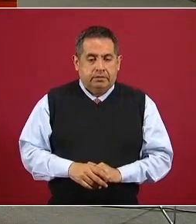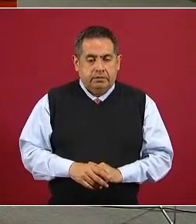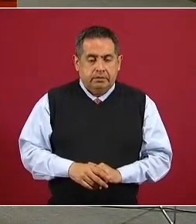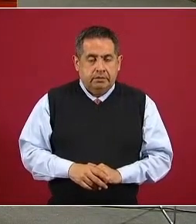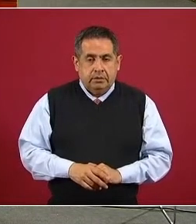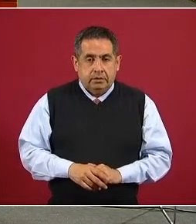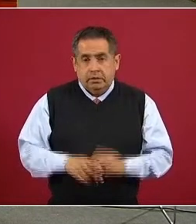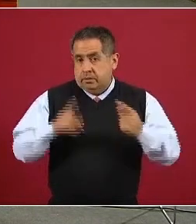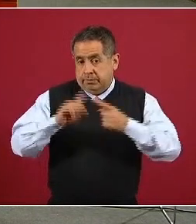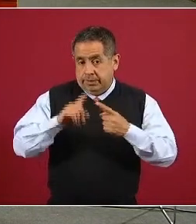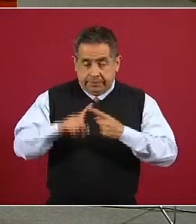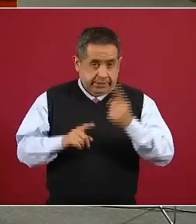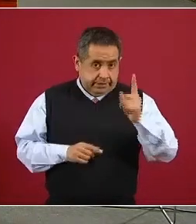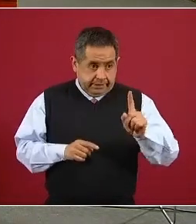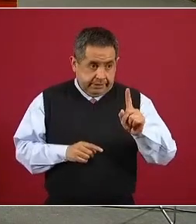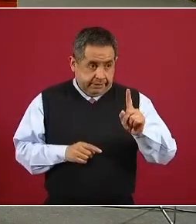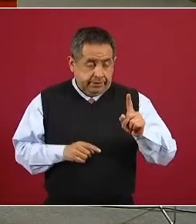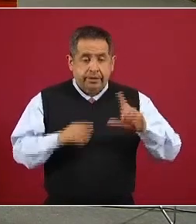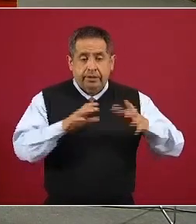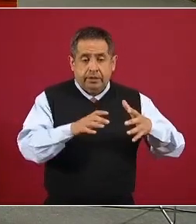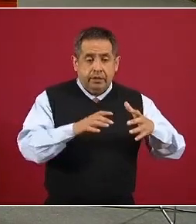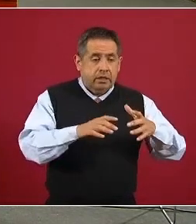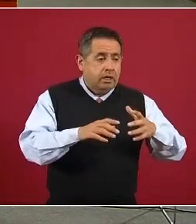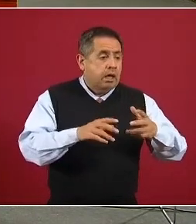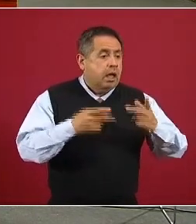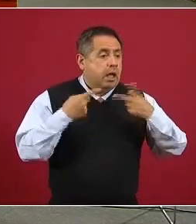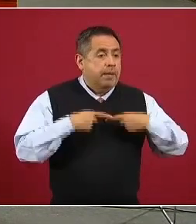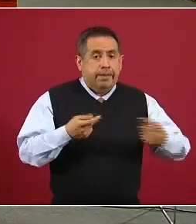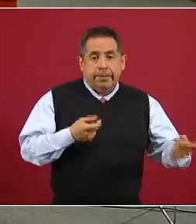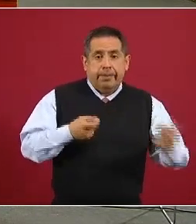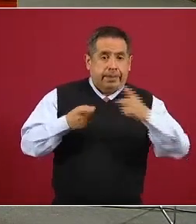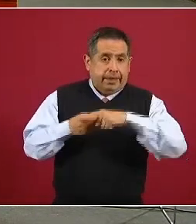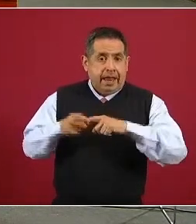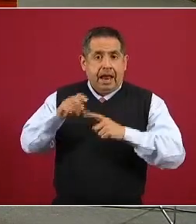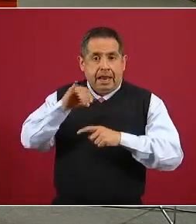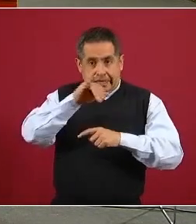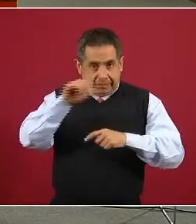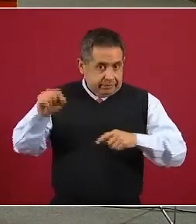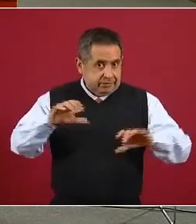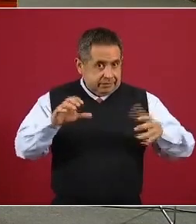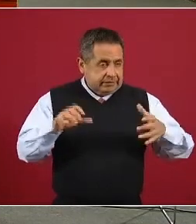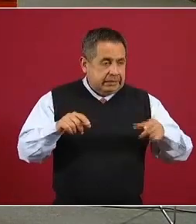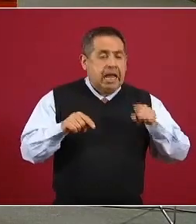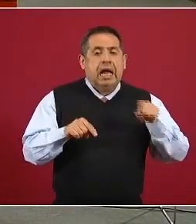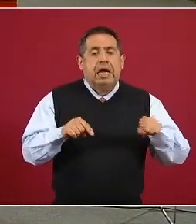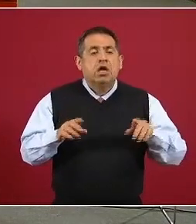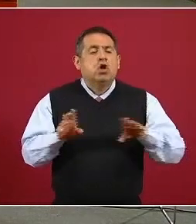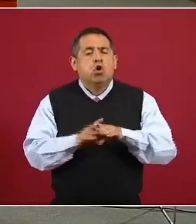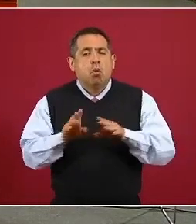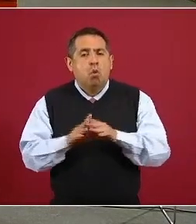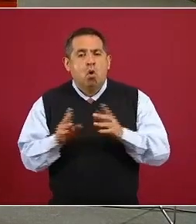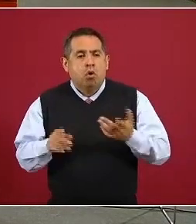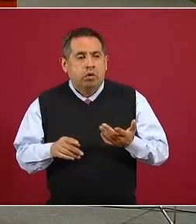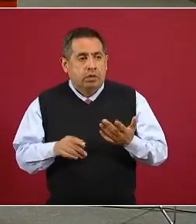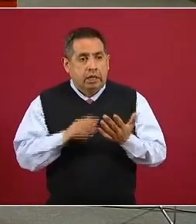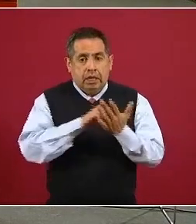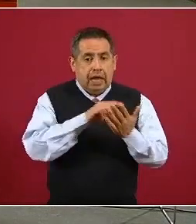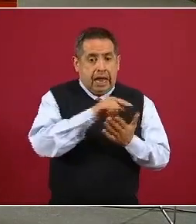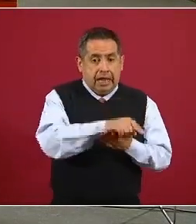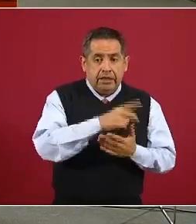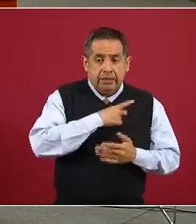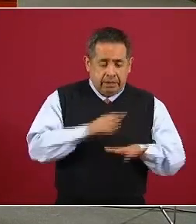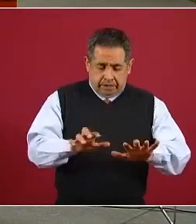En la primera modalidad, en de patrones, trabajadores independientes y trabajadores del hogar, es necesario generar una línea de